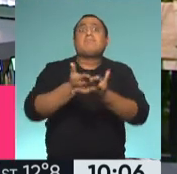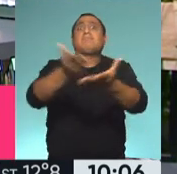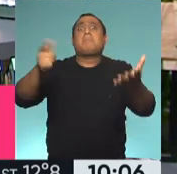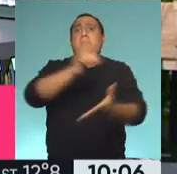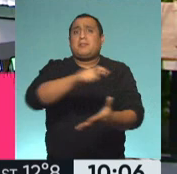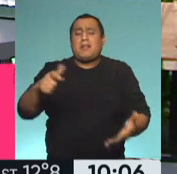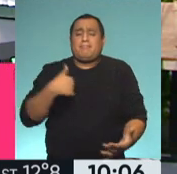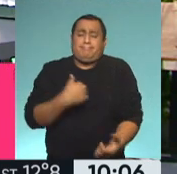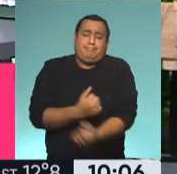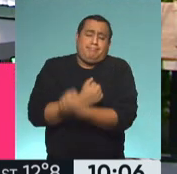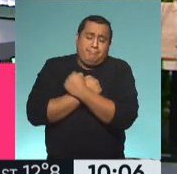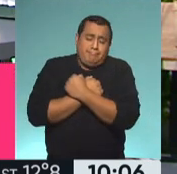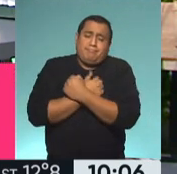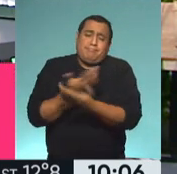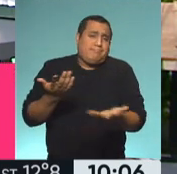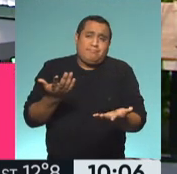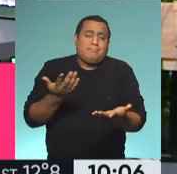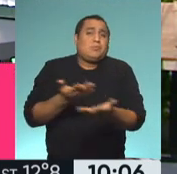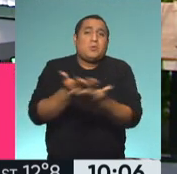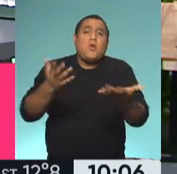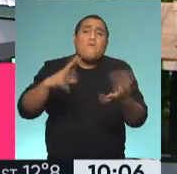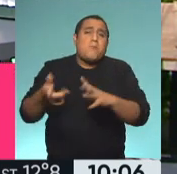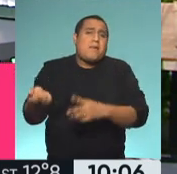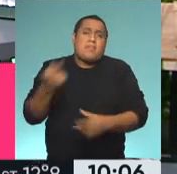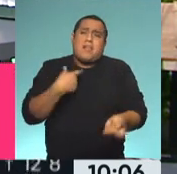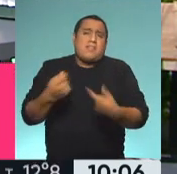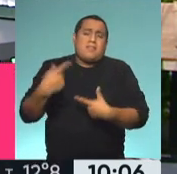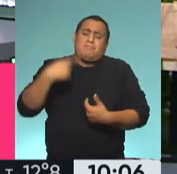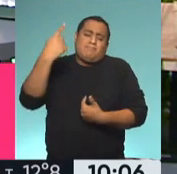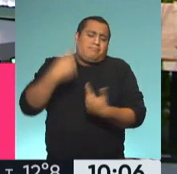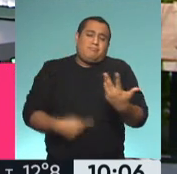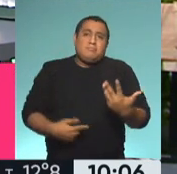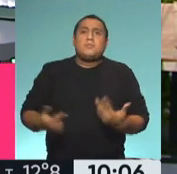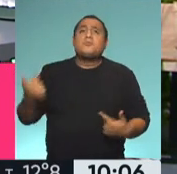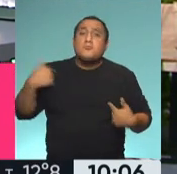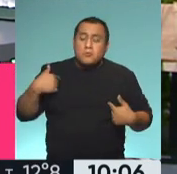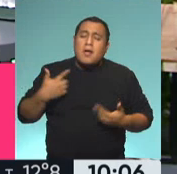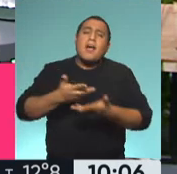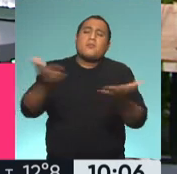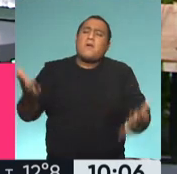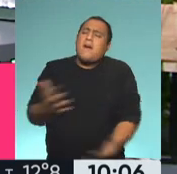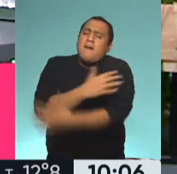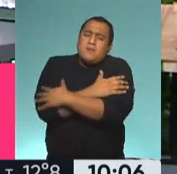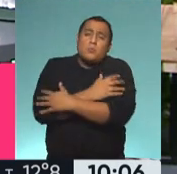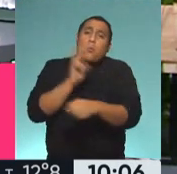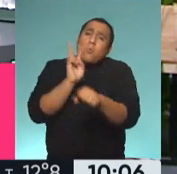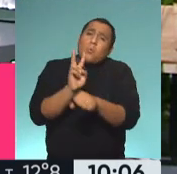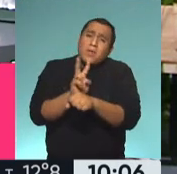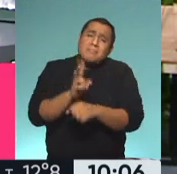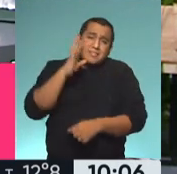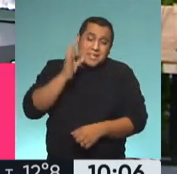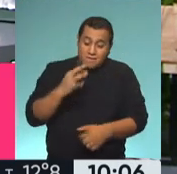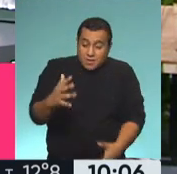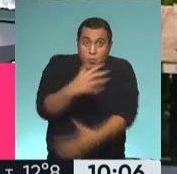el público que siempre me da tantas cosas. Así que les mando abrazos, a cuidarnos mucho. Sabemos que los